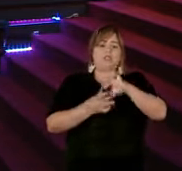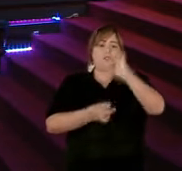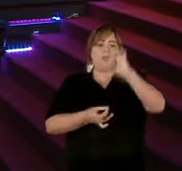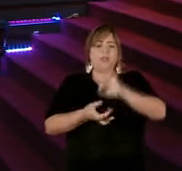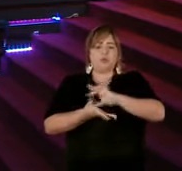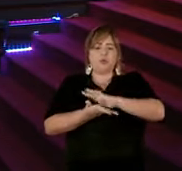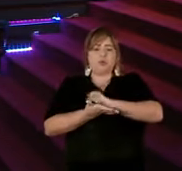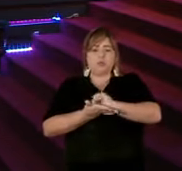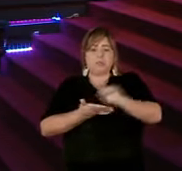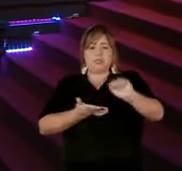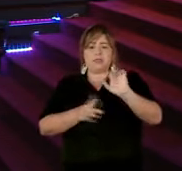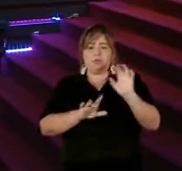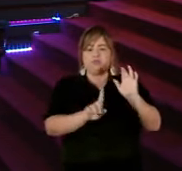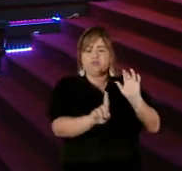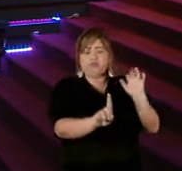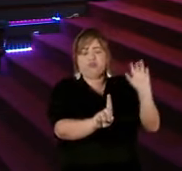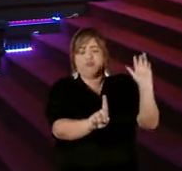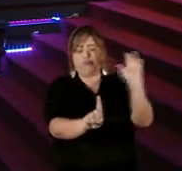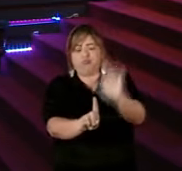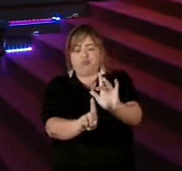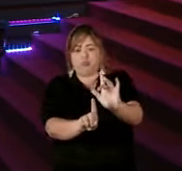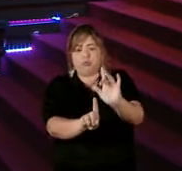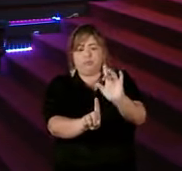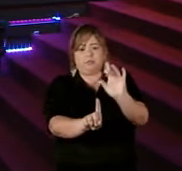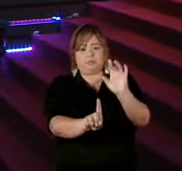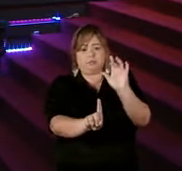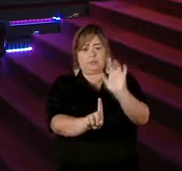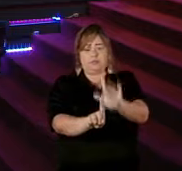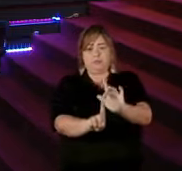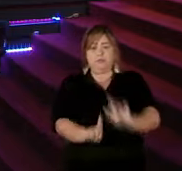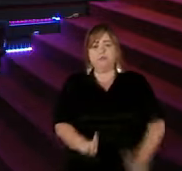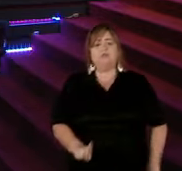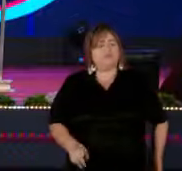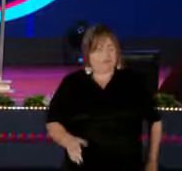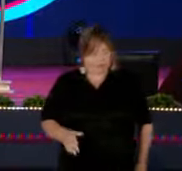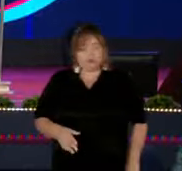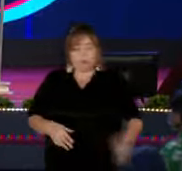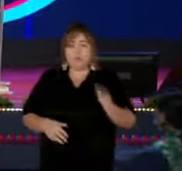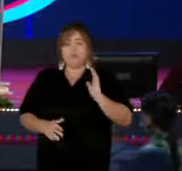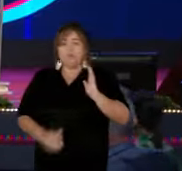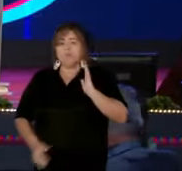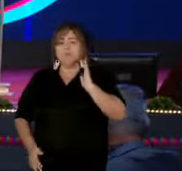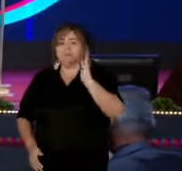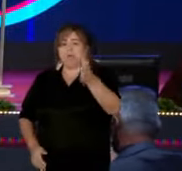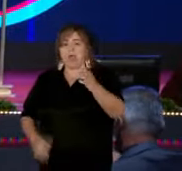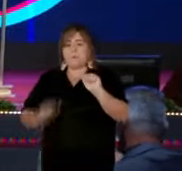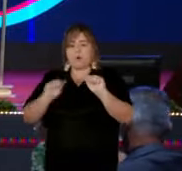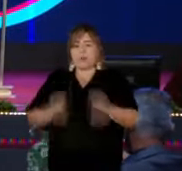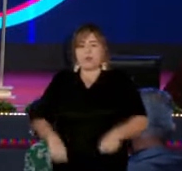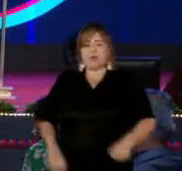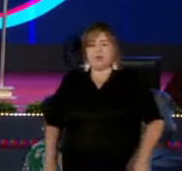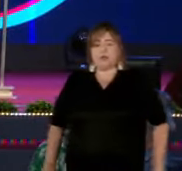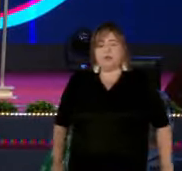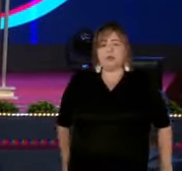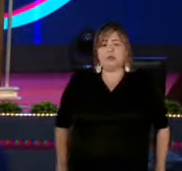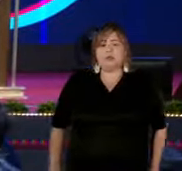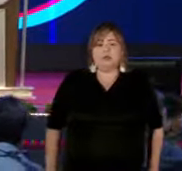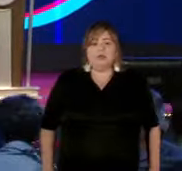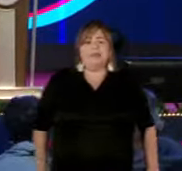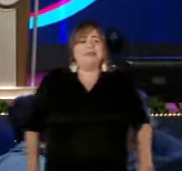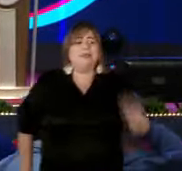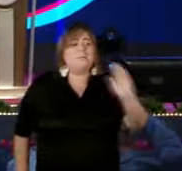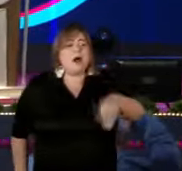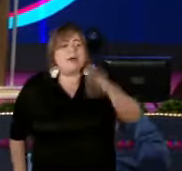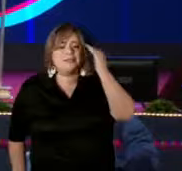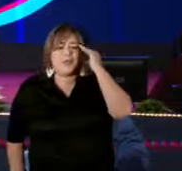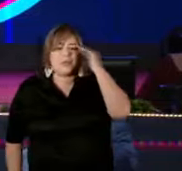¡Wow! ¡Wow! ¡Wow! Lo vas a atravesar, lo vas a atravesar, lo vas a atravesar. Alguien tiene que saber,